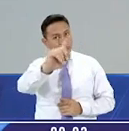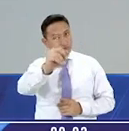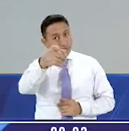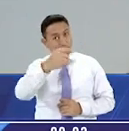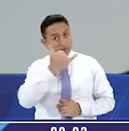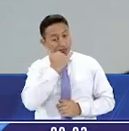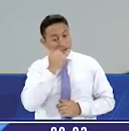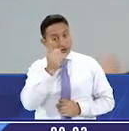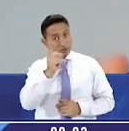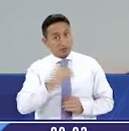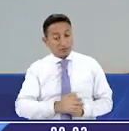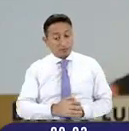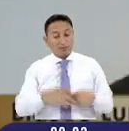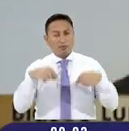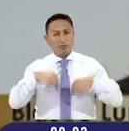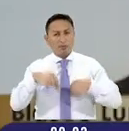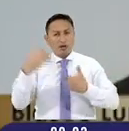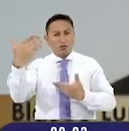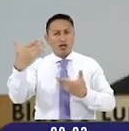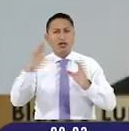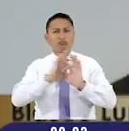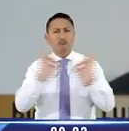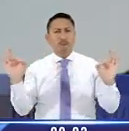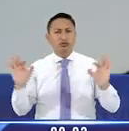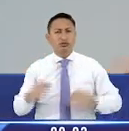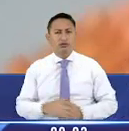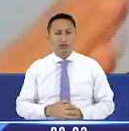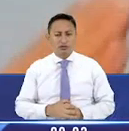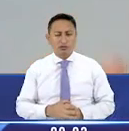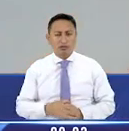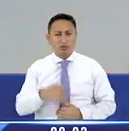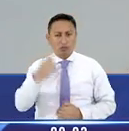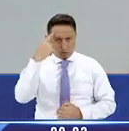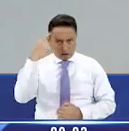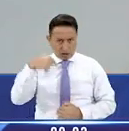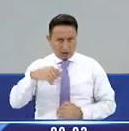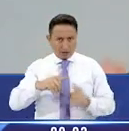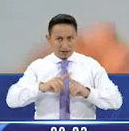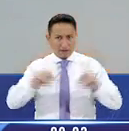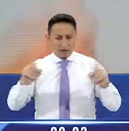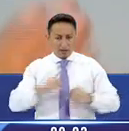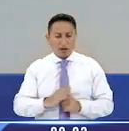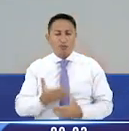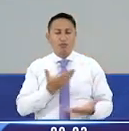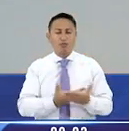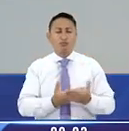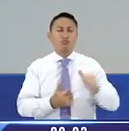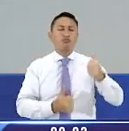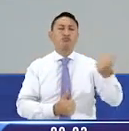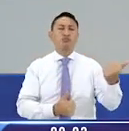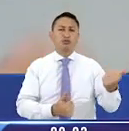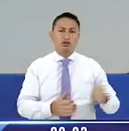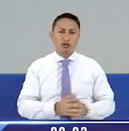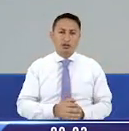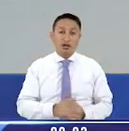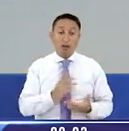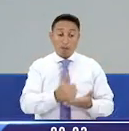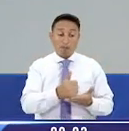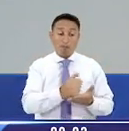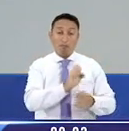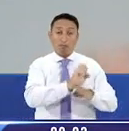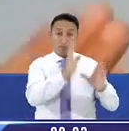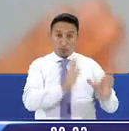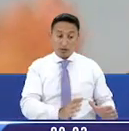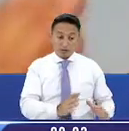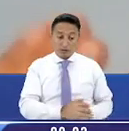legisladores, hagamos política limpia, por pensar diferente y por presentar otras propuestas en beneficio del pueblo.